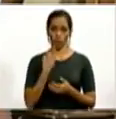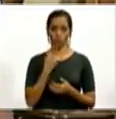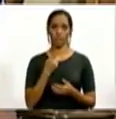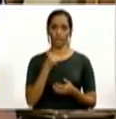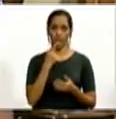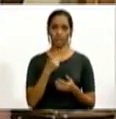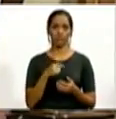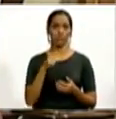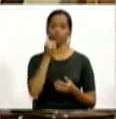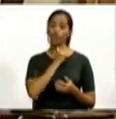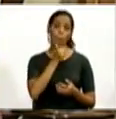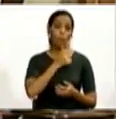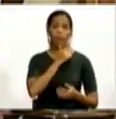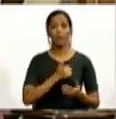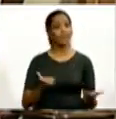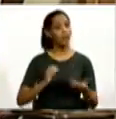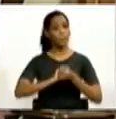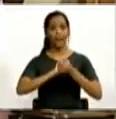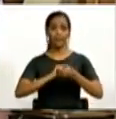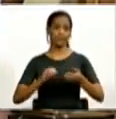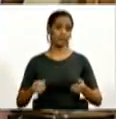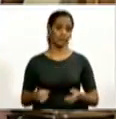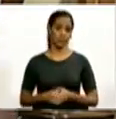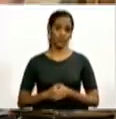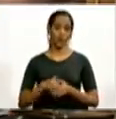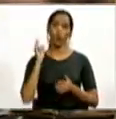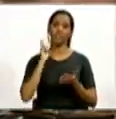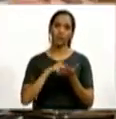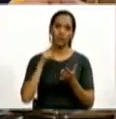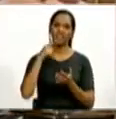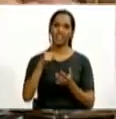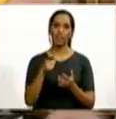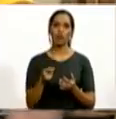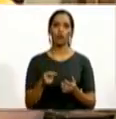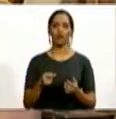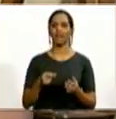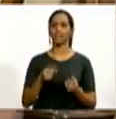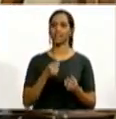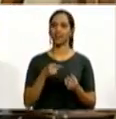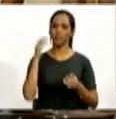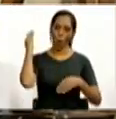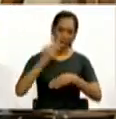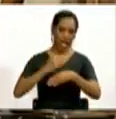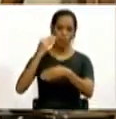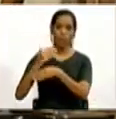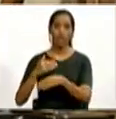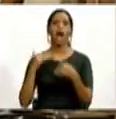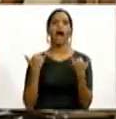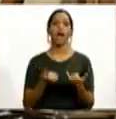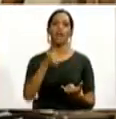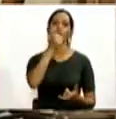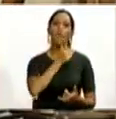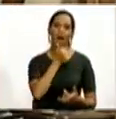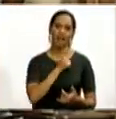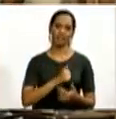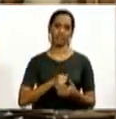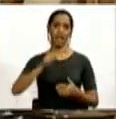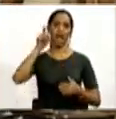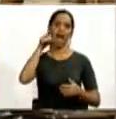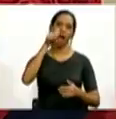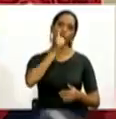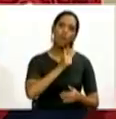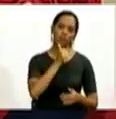tiempo, sopórtala, compadre. Claro. Usted fue para allá y dijo, bloqueen esta aerolínea, bloqueen la aerolínea, ahora aguántese. Claro. Ahora